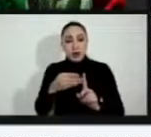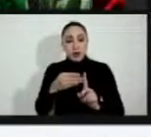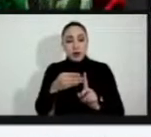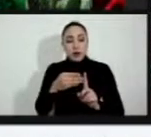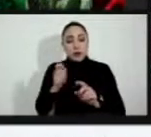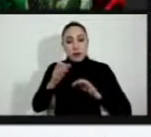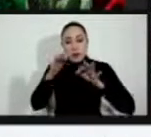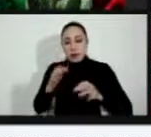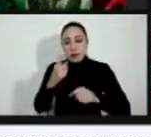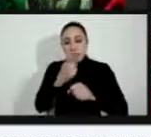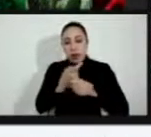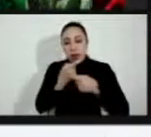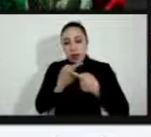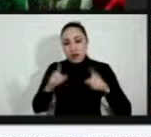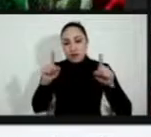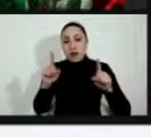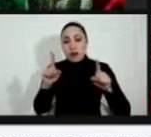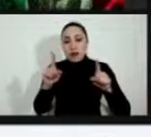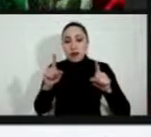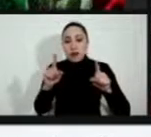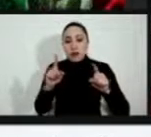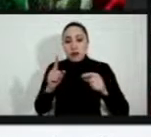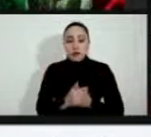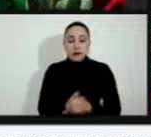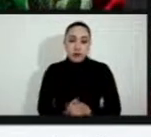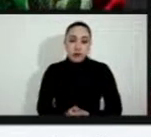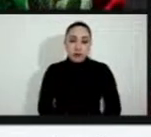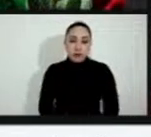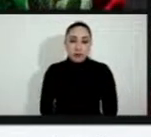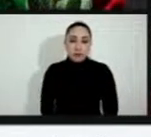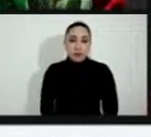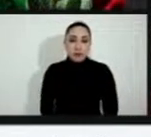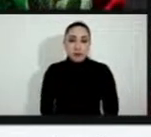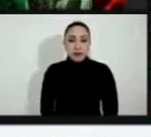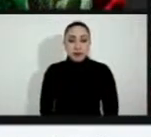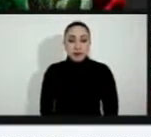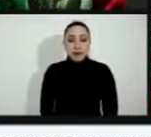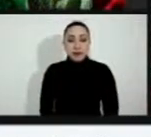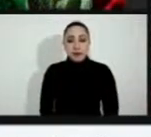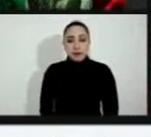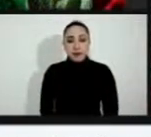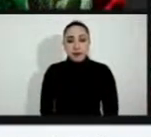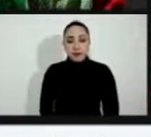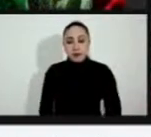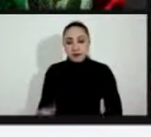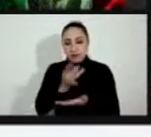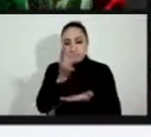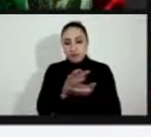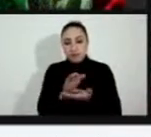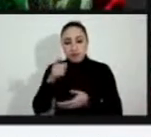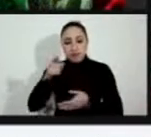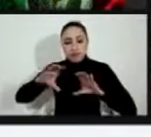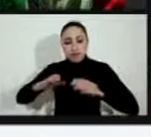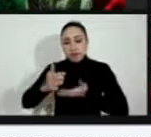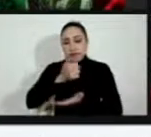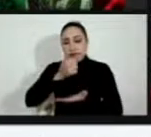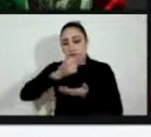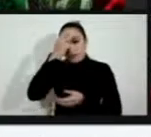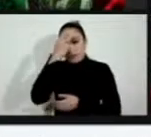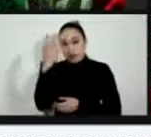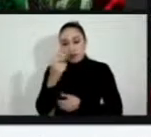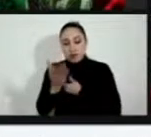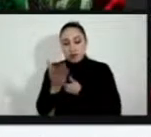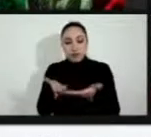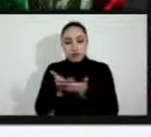proposición con punto de acuerdo en análisis, bajo el acuerdo siguiente. Único, el Congreso de la Ciudad de México exhorta al titular de